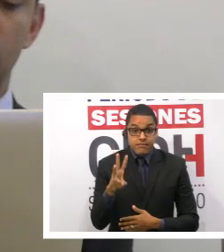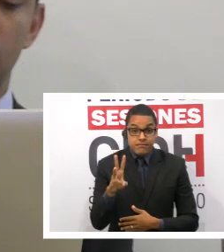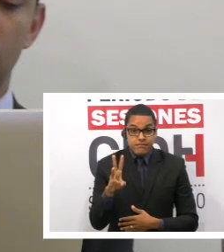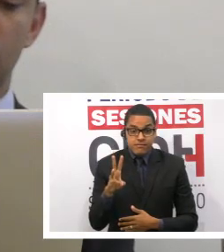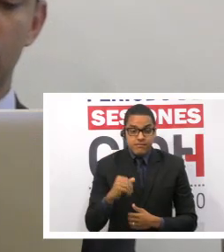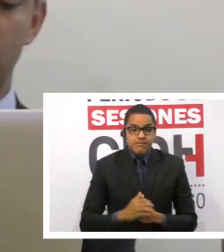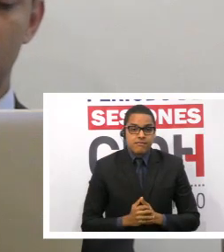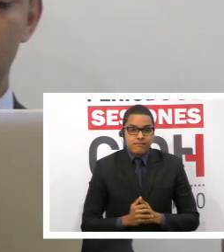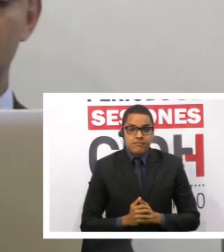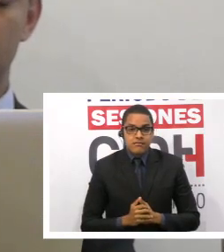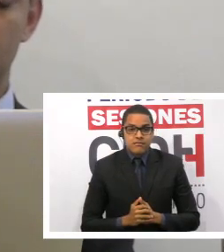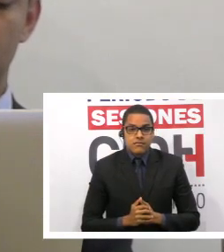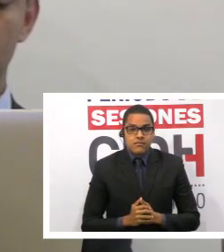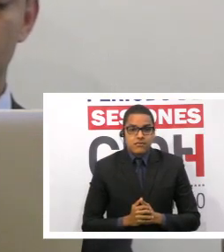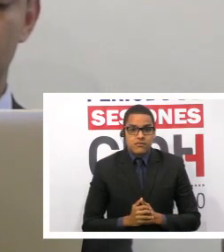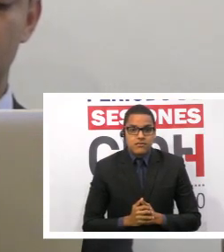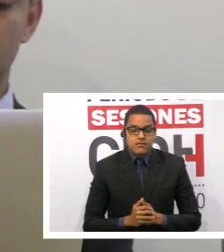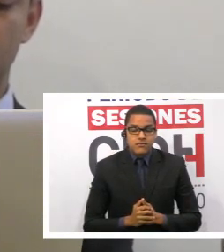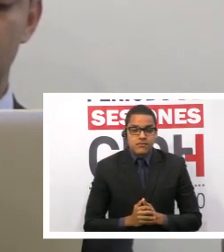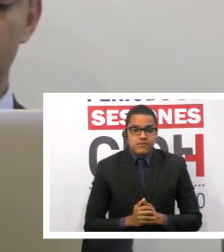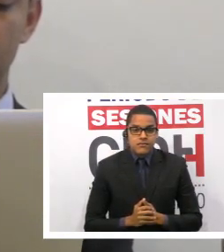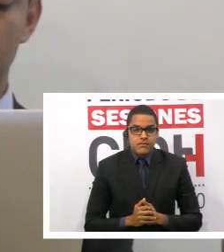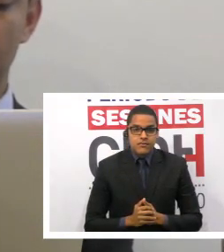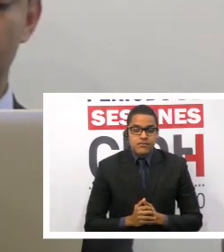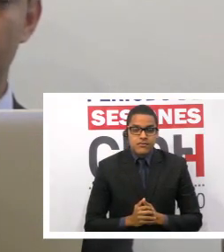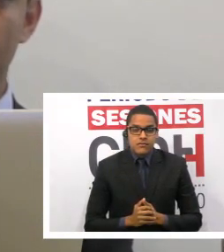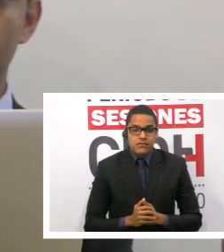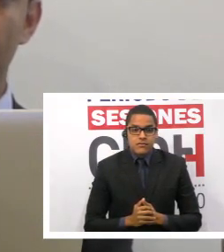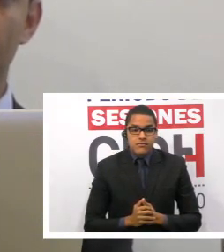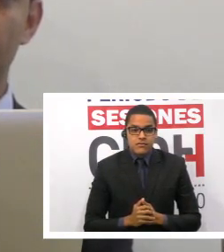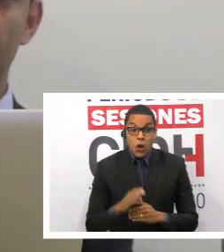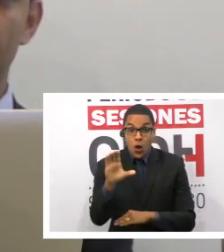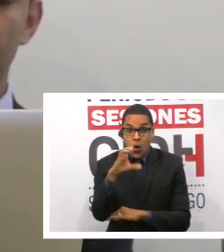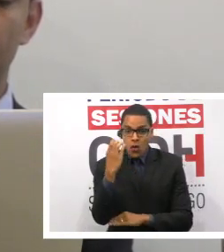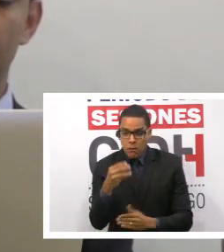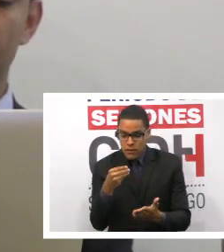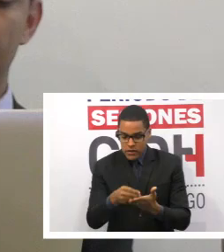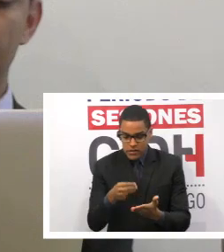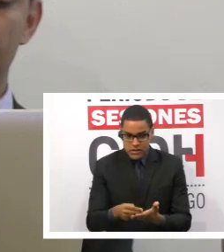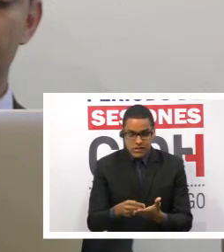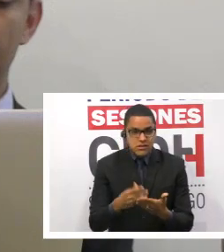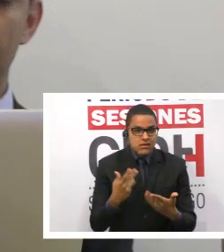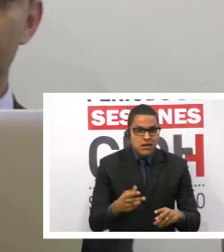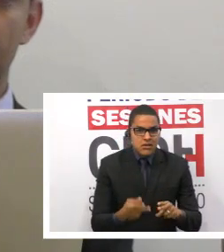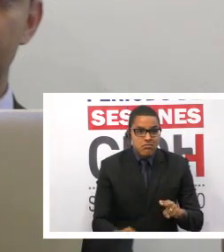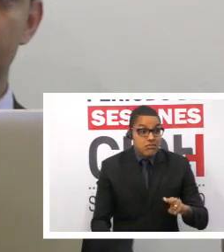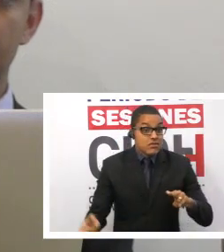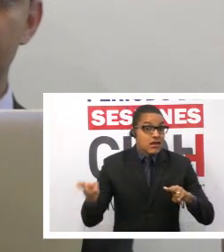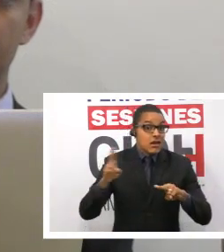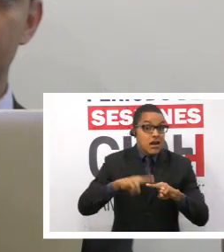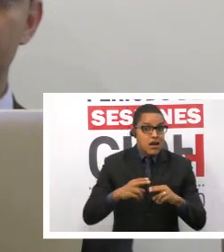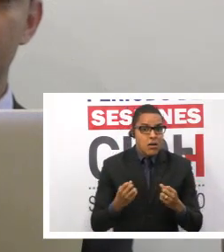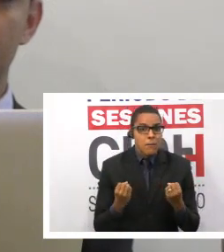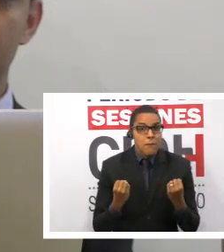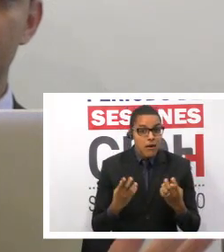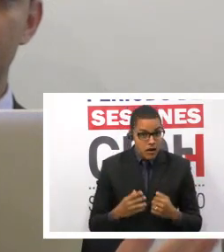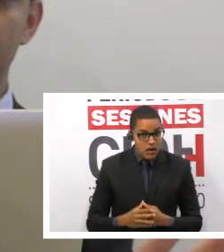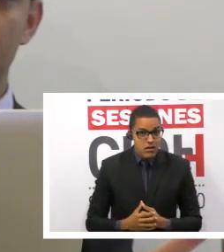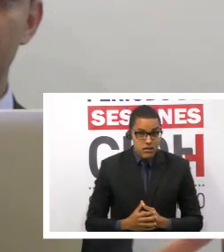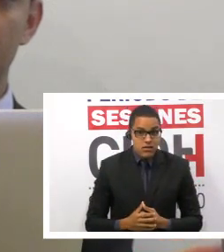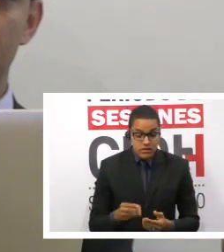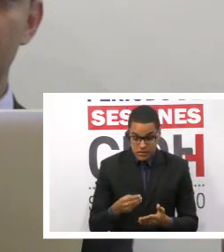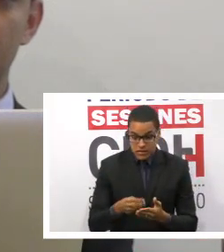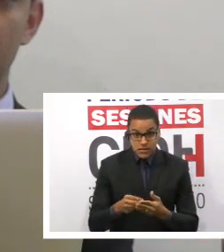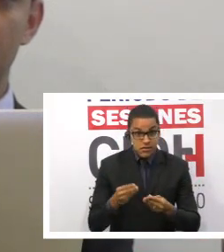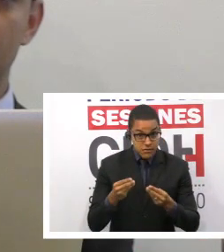con el gasto tributario más alto estos ingresos representarían alrededor de la mitad de los recursos necesarios para por ejemplo